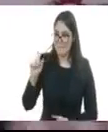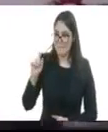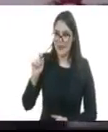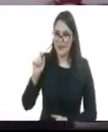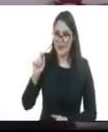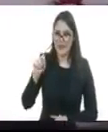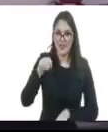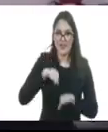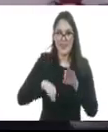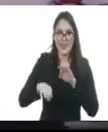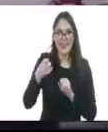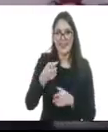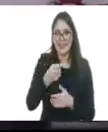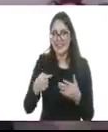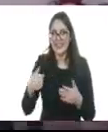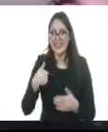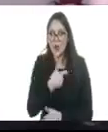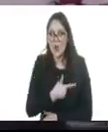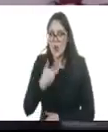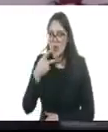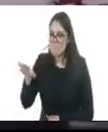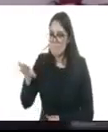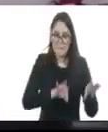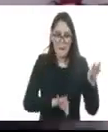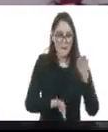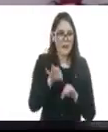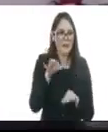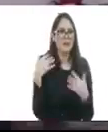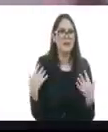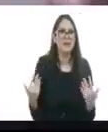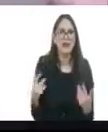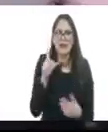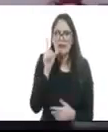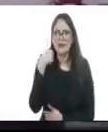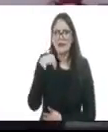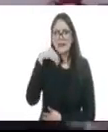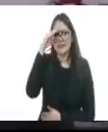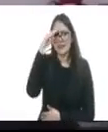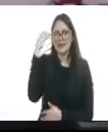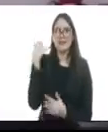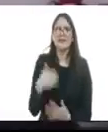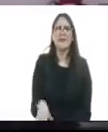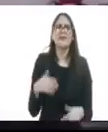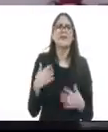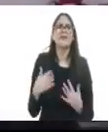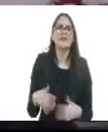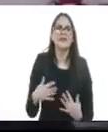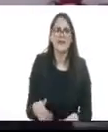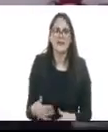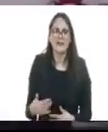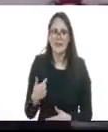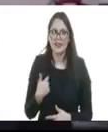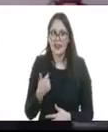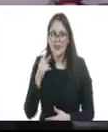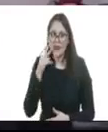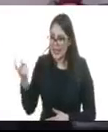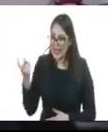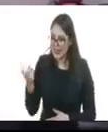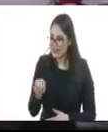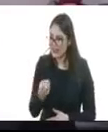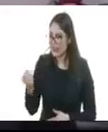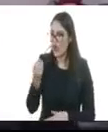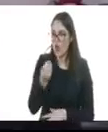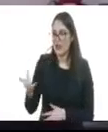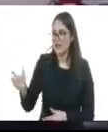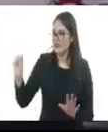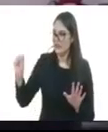es que son un montón, ¿no? De los, no sé, 50, 60 y tantos que leí, estos 20, de todos modos, ¿qué es lo que tengo que